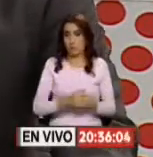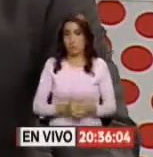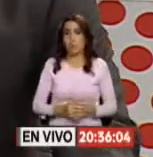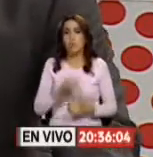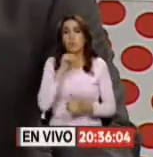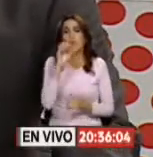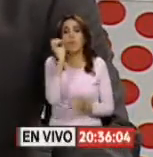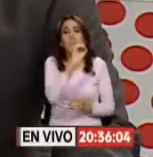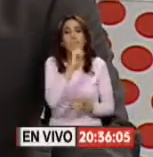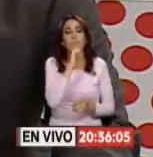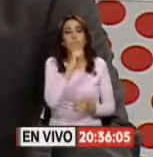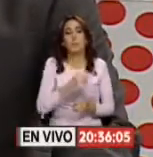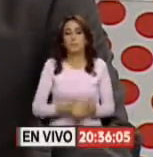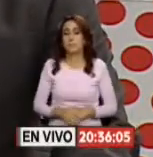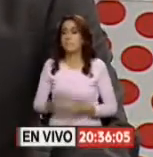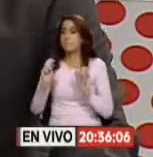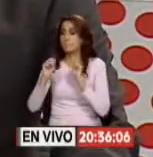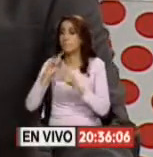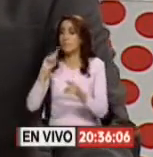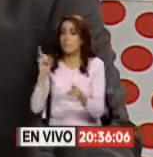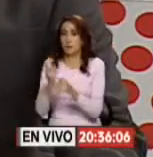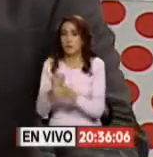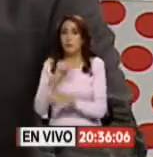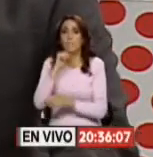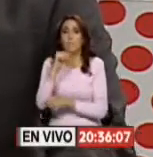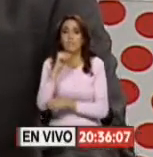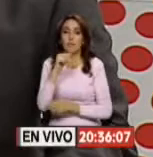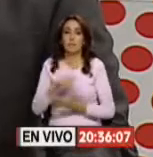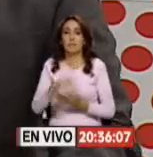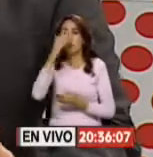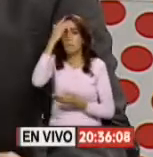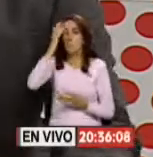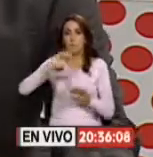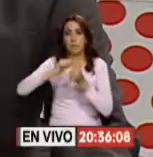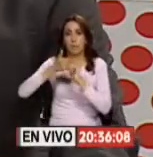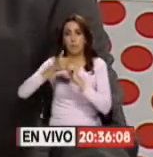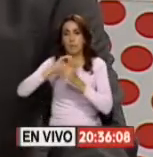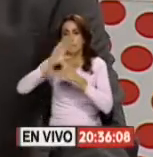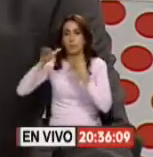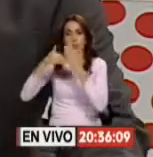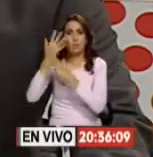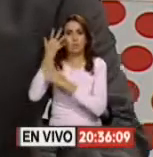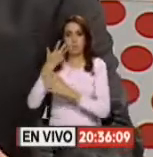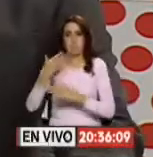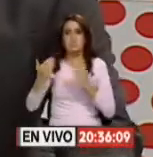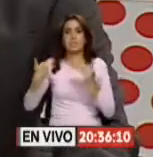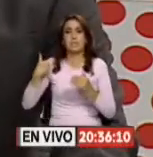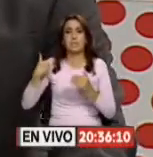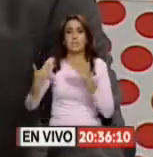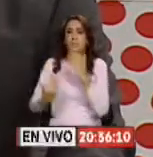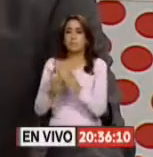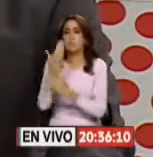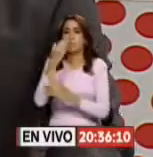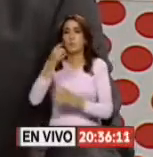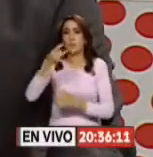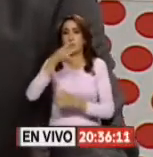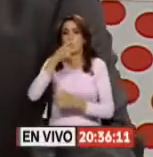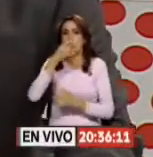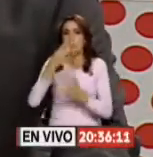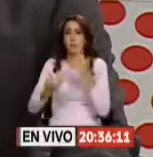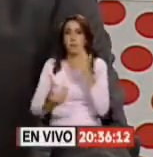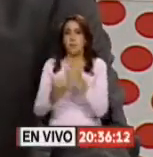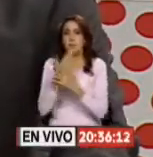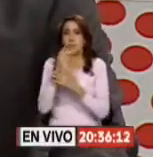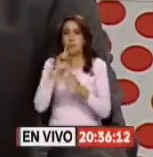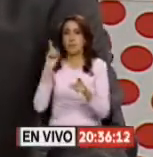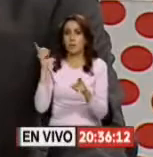que cada día sale un nuevo medicamento. Entonces, eso de por sí ya vuelve al cuadro nacional de medicamentos básicos obsoleto.